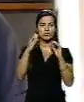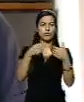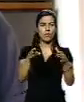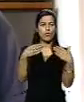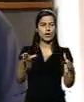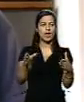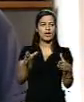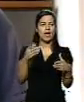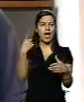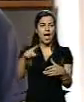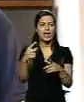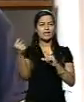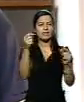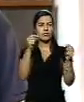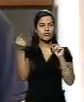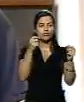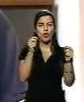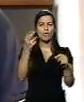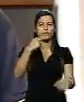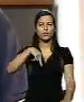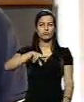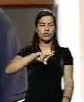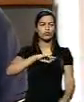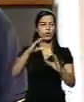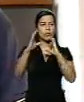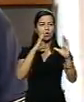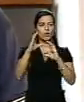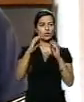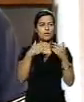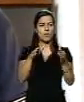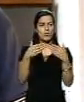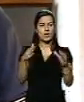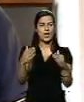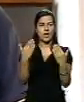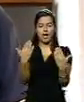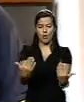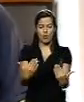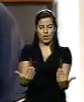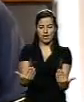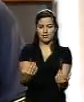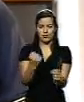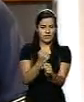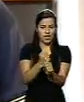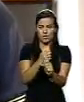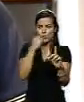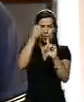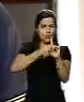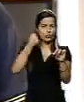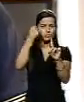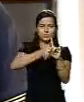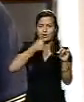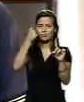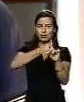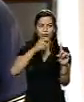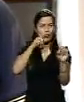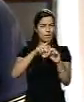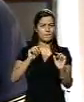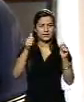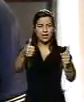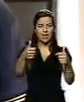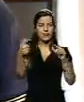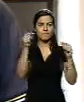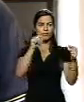debate que se ha dado nosotros como comunicadores populares y que estamos en esa lucha, pues para empezar a